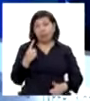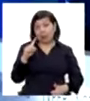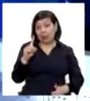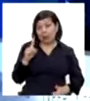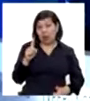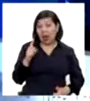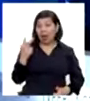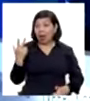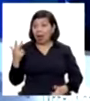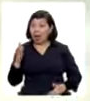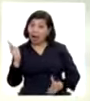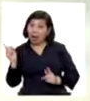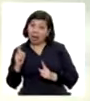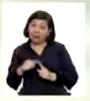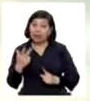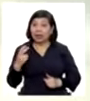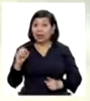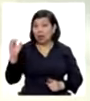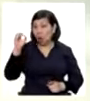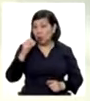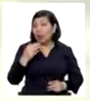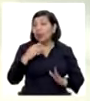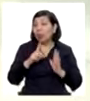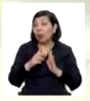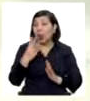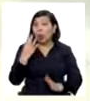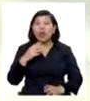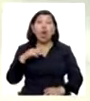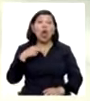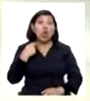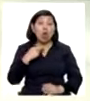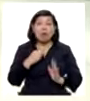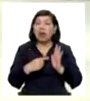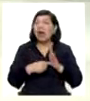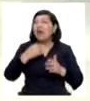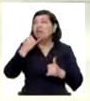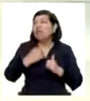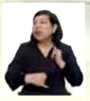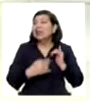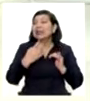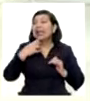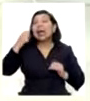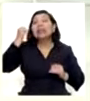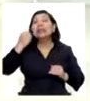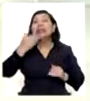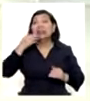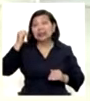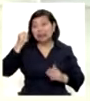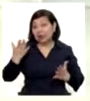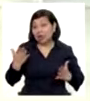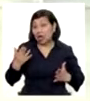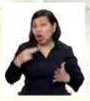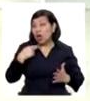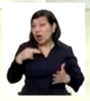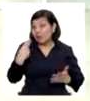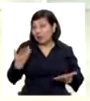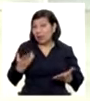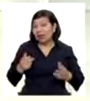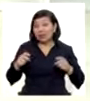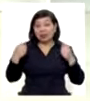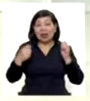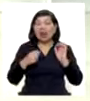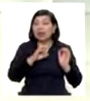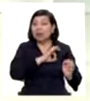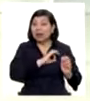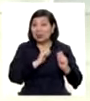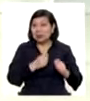octubre. El 4 de noviembre vamos a dar a los ganadores, y finales de noviembre ya estamos haciendo la ceremonia